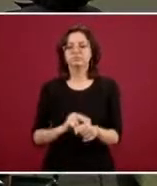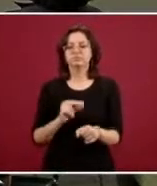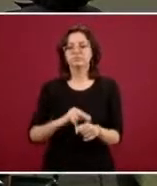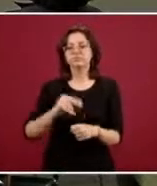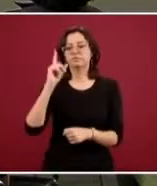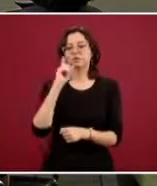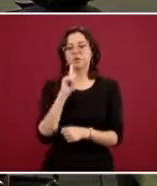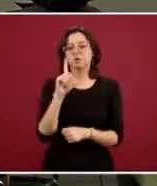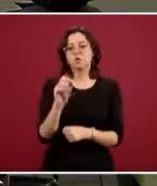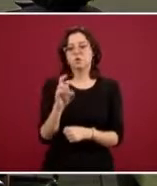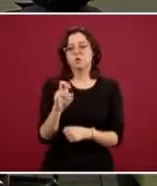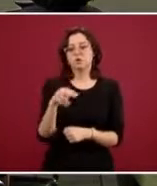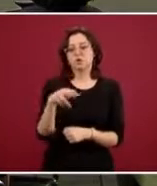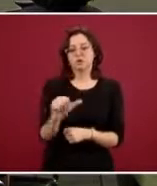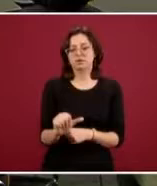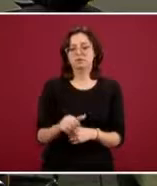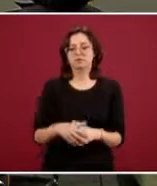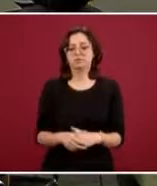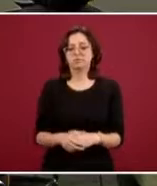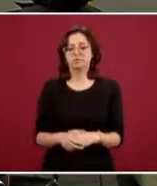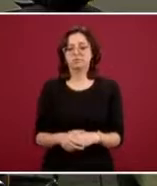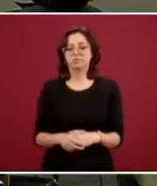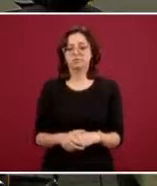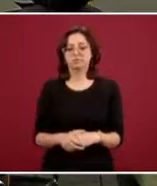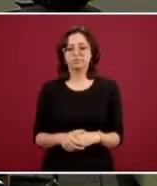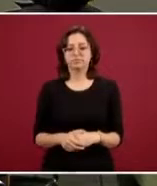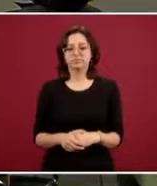doctora Lorena Rodríguez Borges.